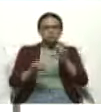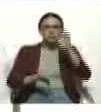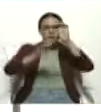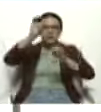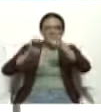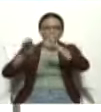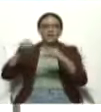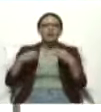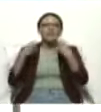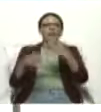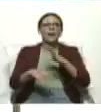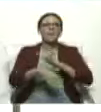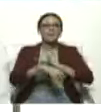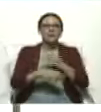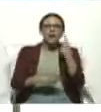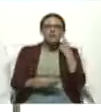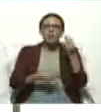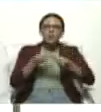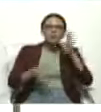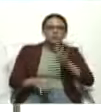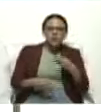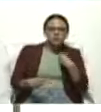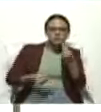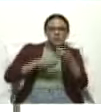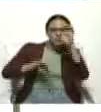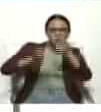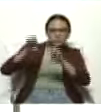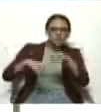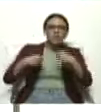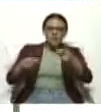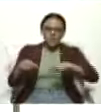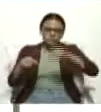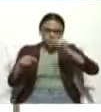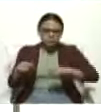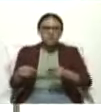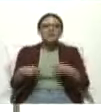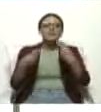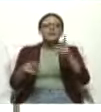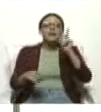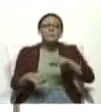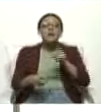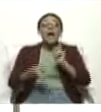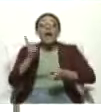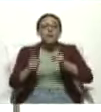atención médica, están entregando de manera gratuita